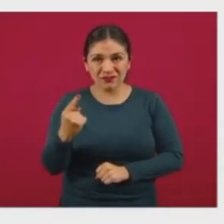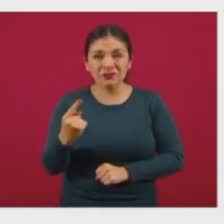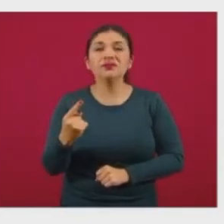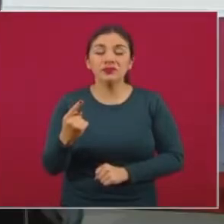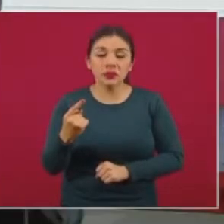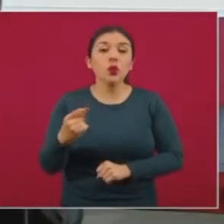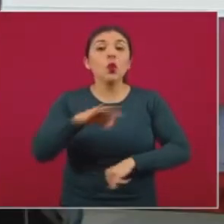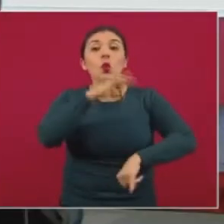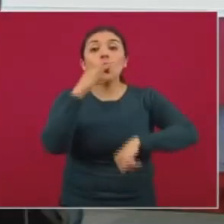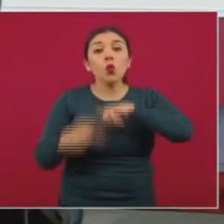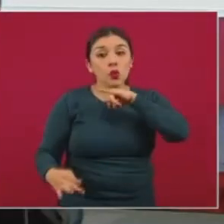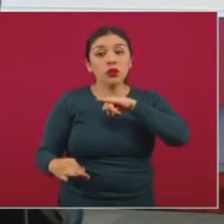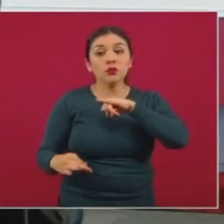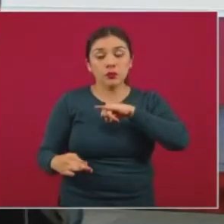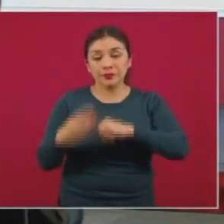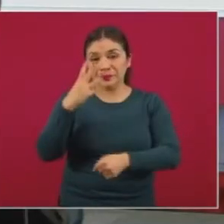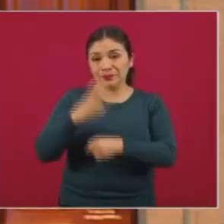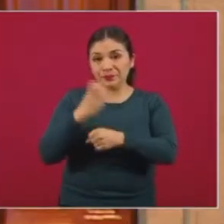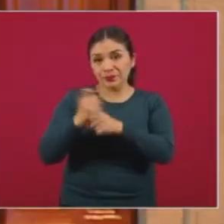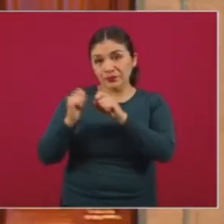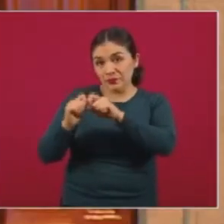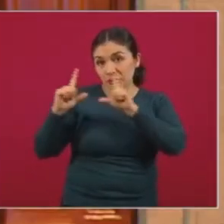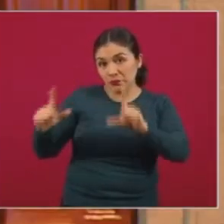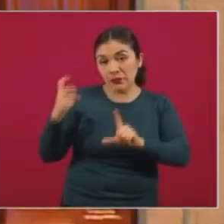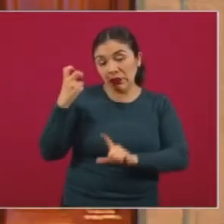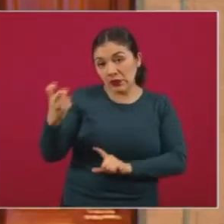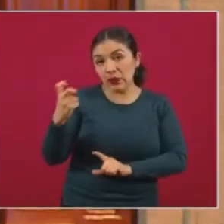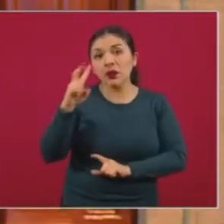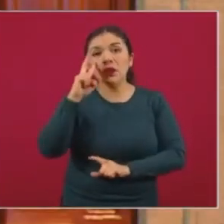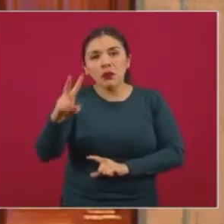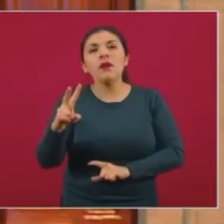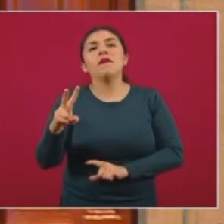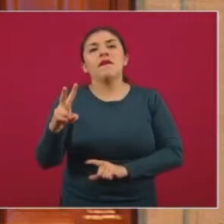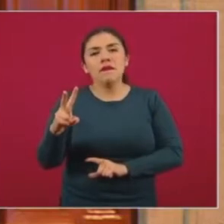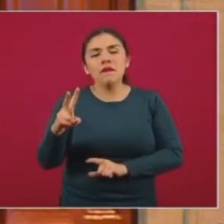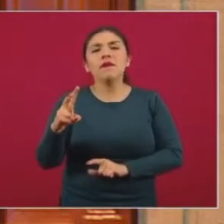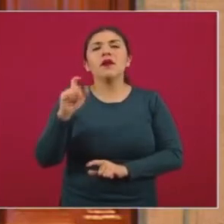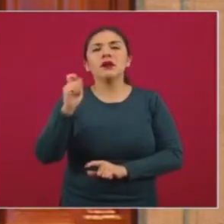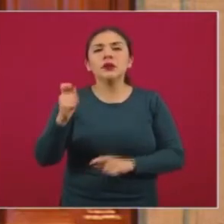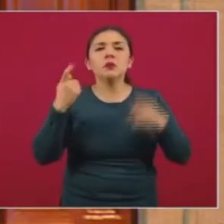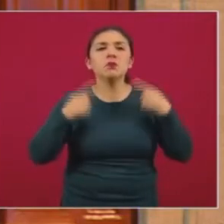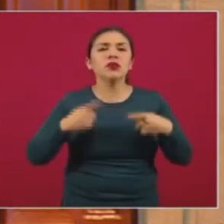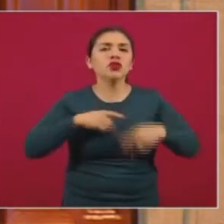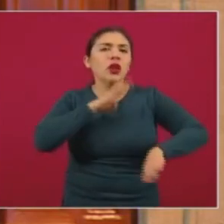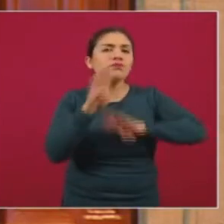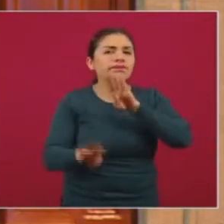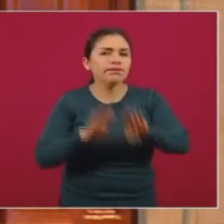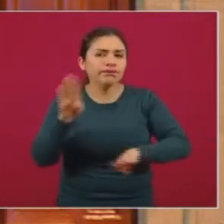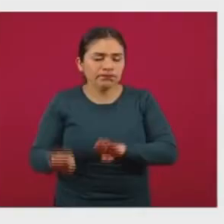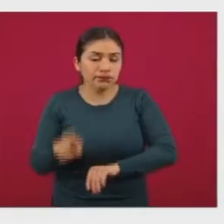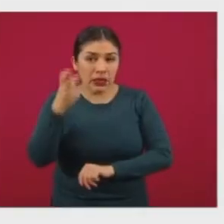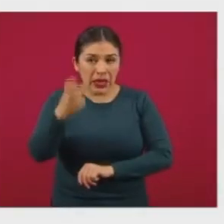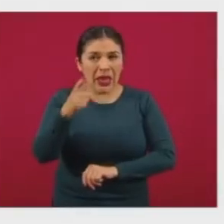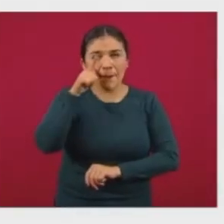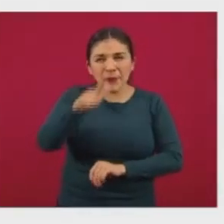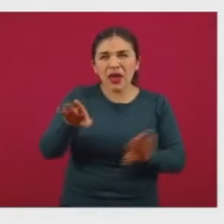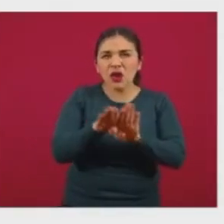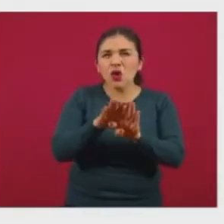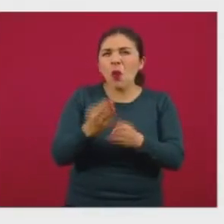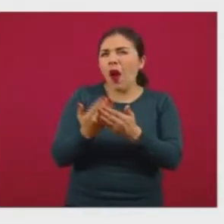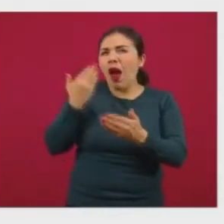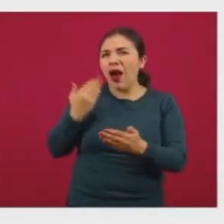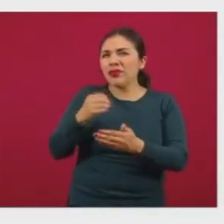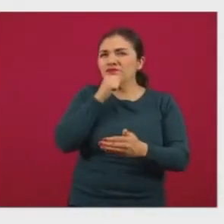Y finalmente, o en la tercera diapositiva, vemos precisamente las defunciones, y esto entonces que veíamos en la